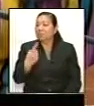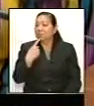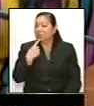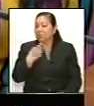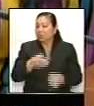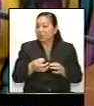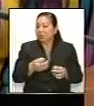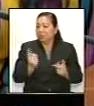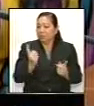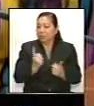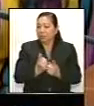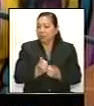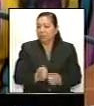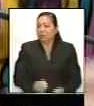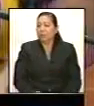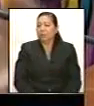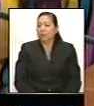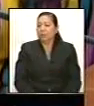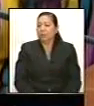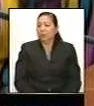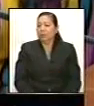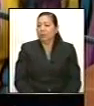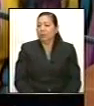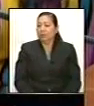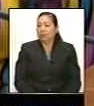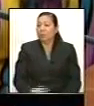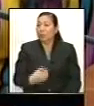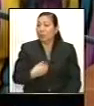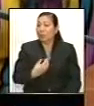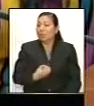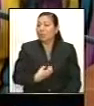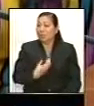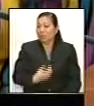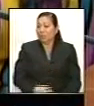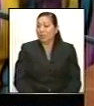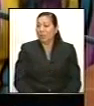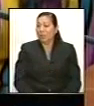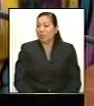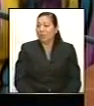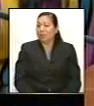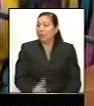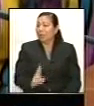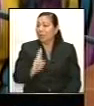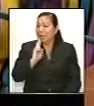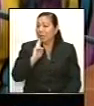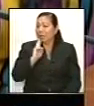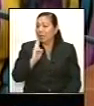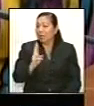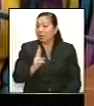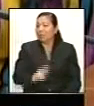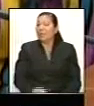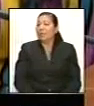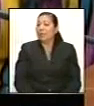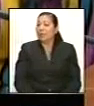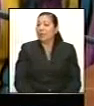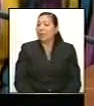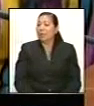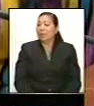voy a explicar personalmente. Entonces me asusté porque es una intimidación, decidí no responder y decidí